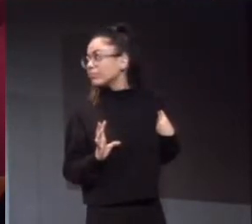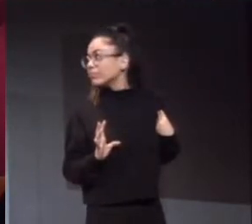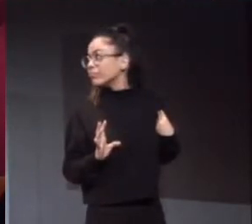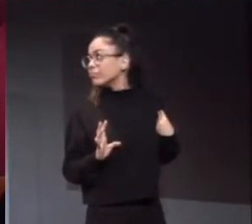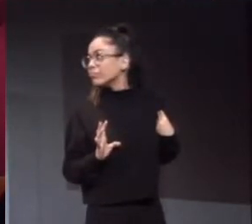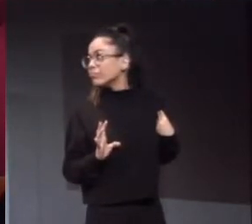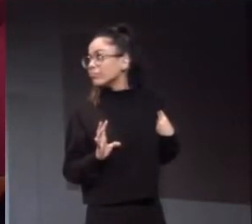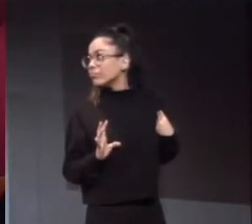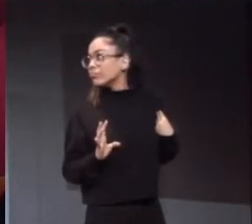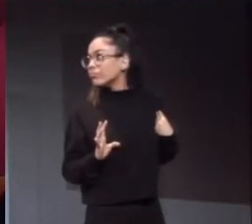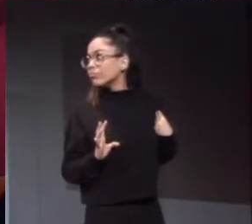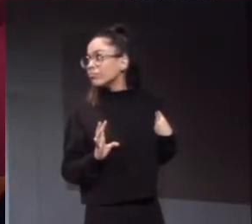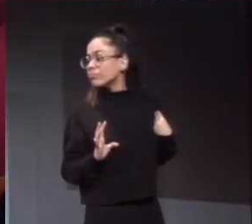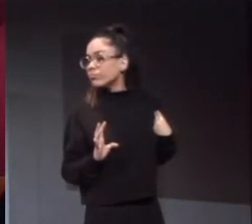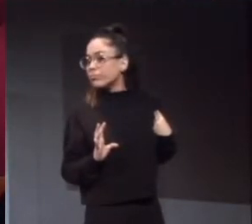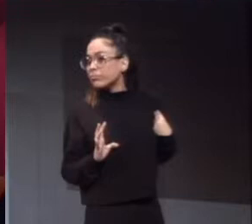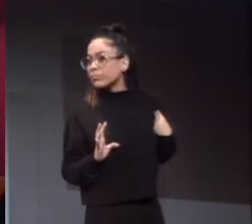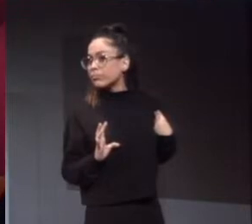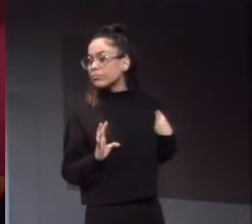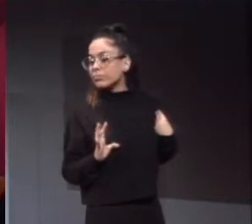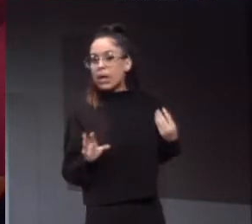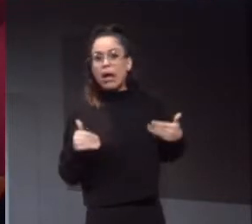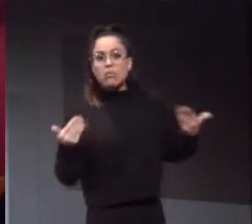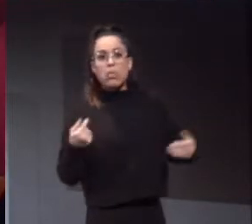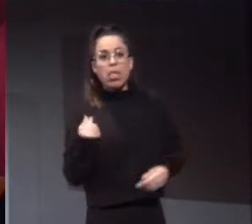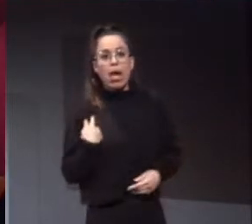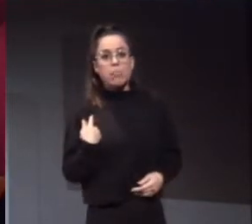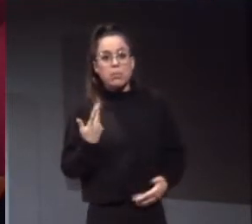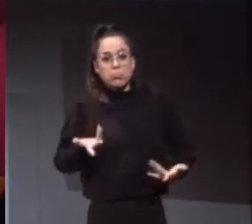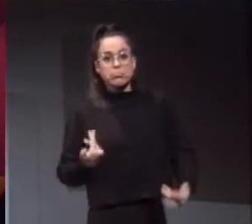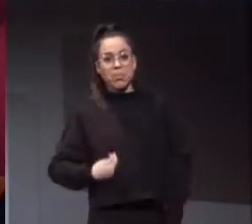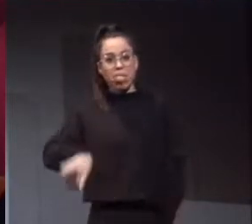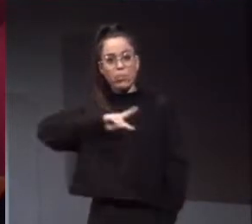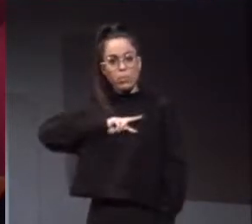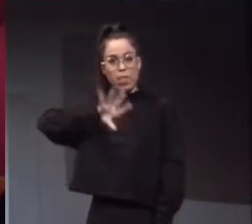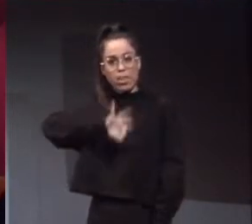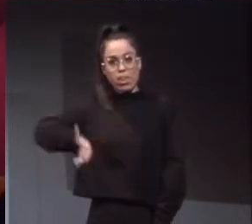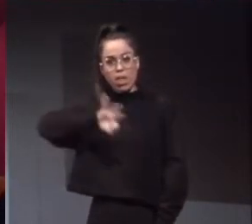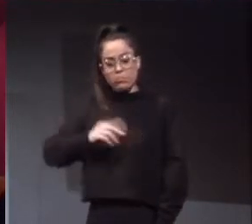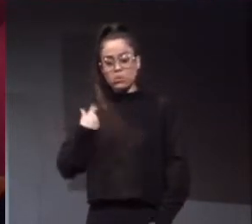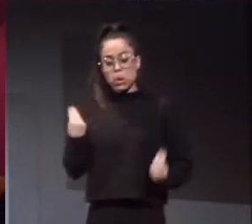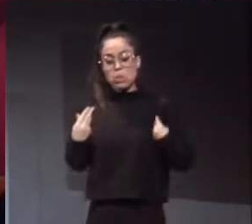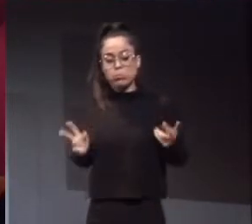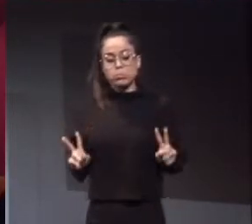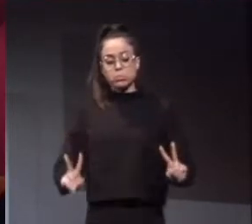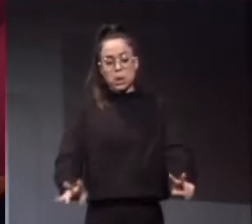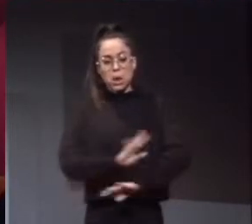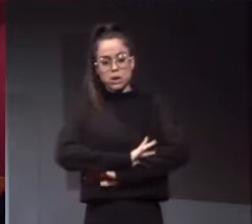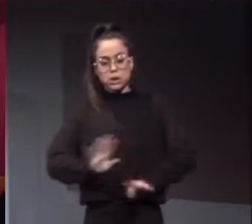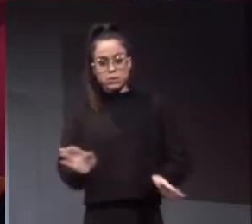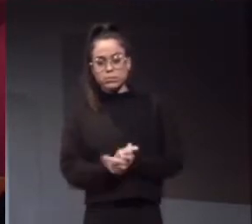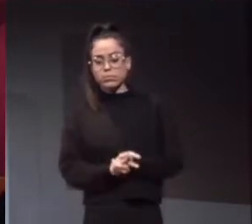dar ningún tipo de revolución ni nada la cuestión en la práctica de la estratégica que tiene